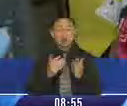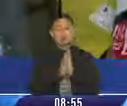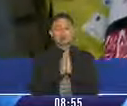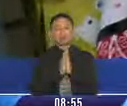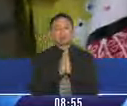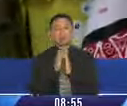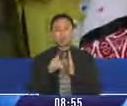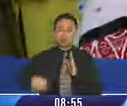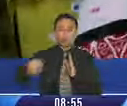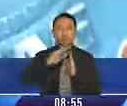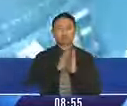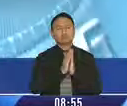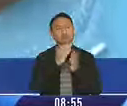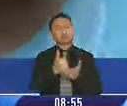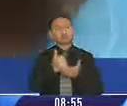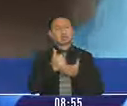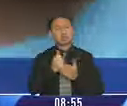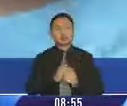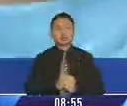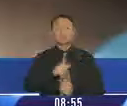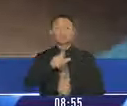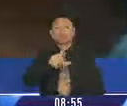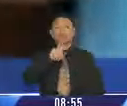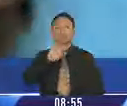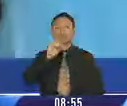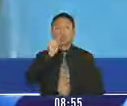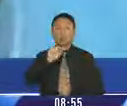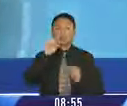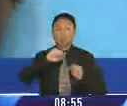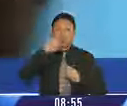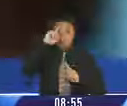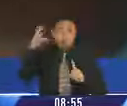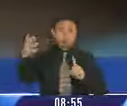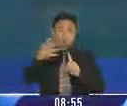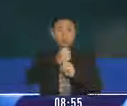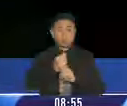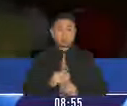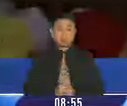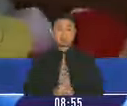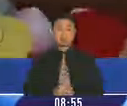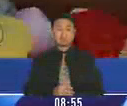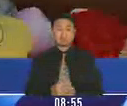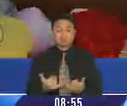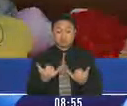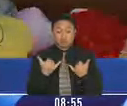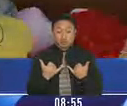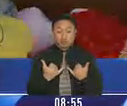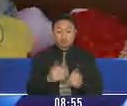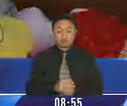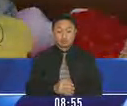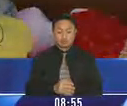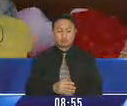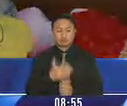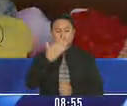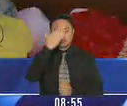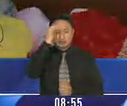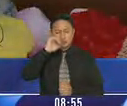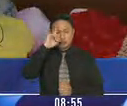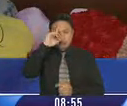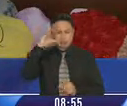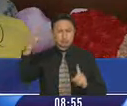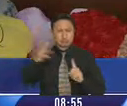puertas posibles que permitan a Luisito alcanzar sus sueños. Todo lo que nos está pasando tiene un propósito y tiene un